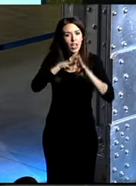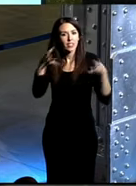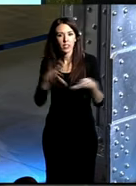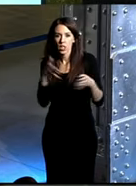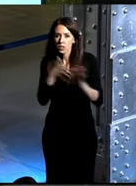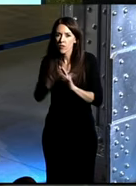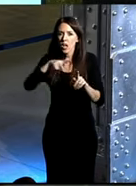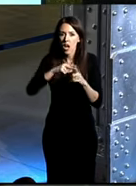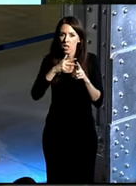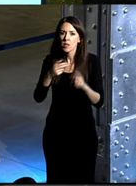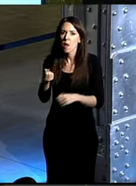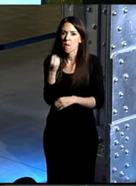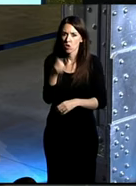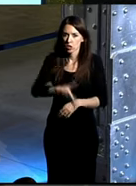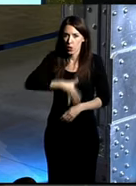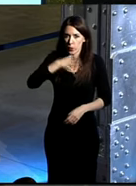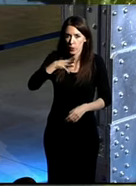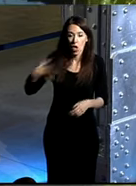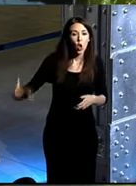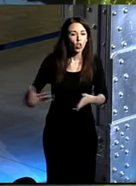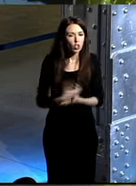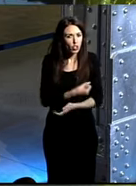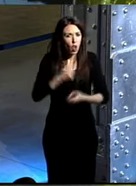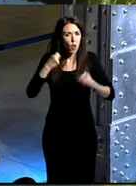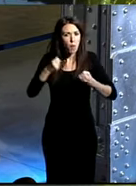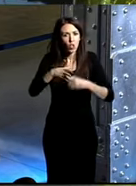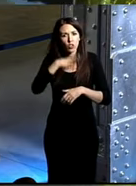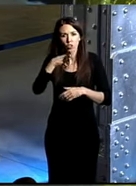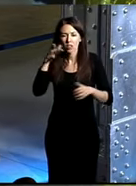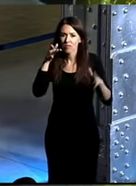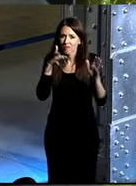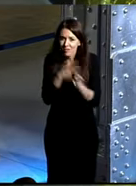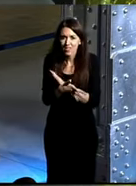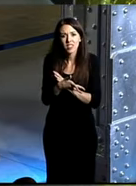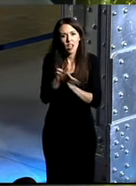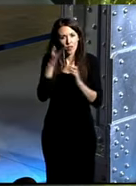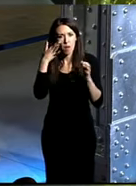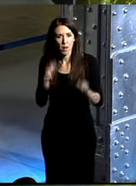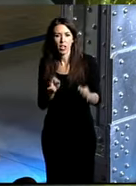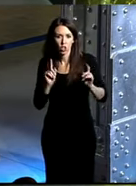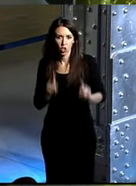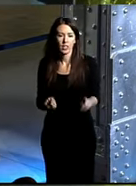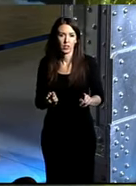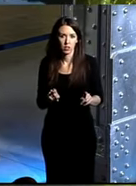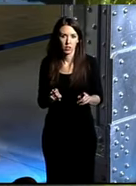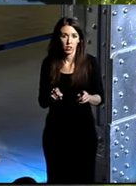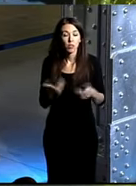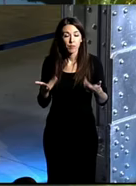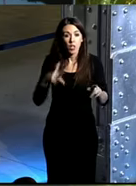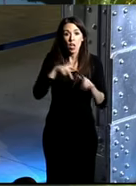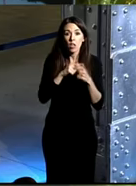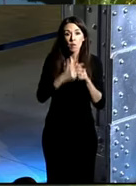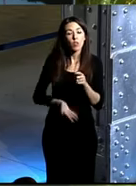herramienta tremendamente poderosa. Y todo lo que es tremendamente poderoso es tremendamente peligroso. Y entonces la